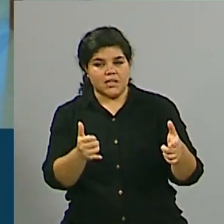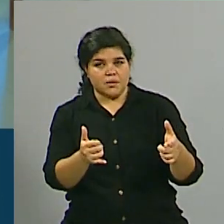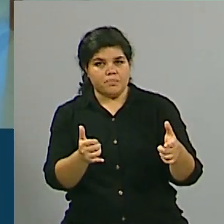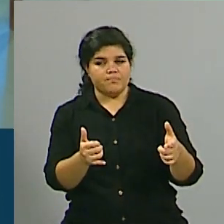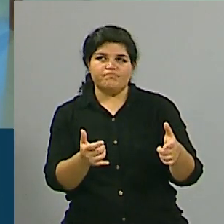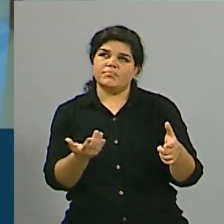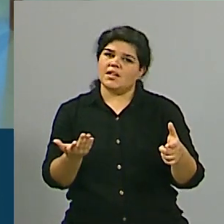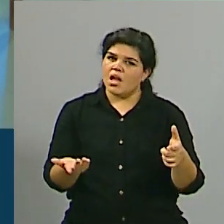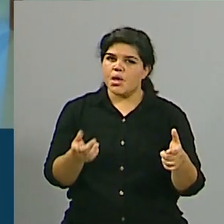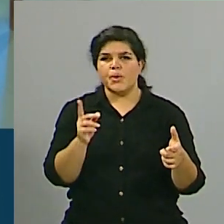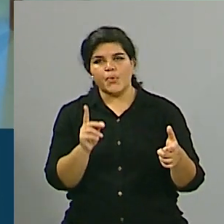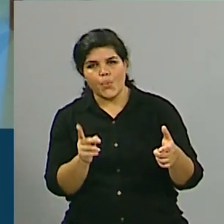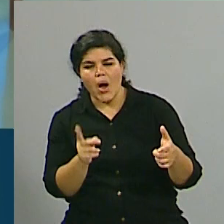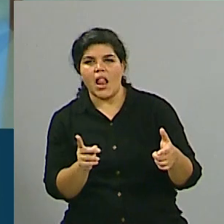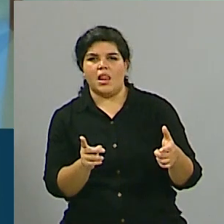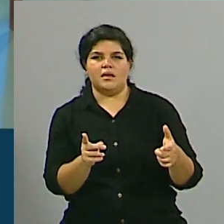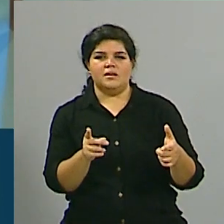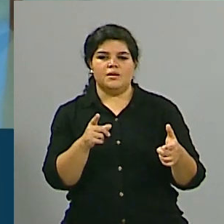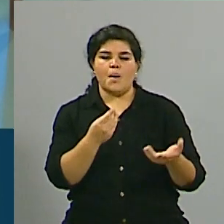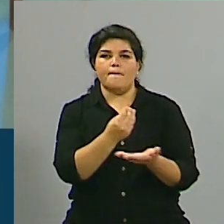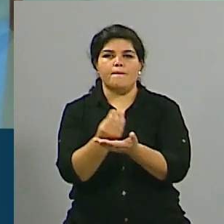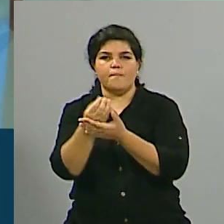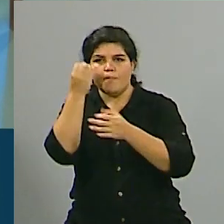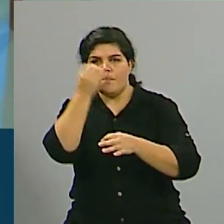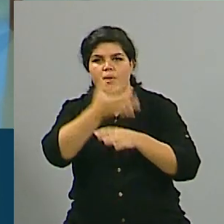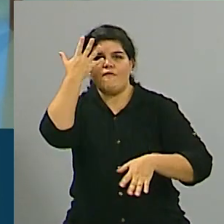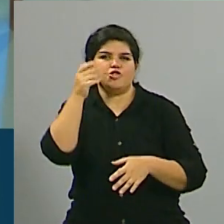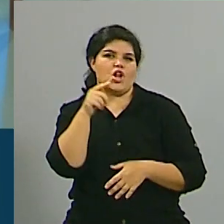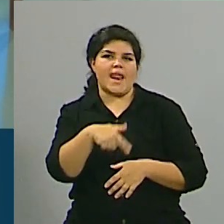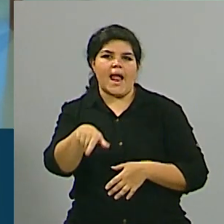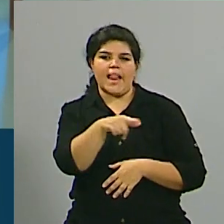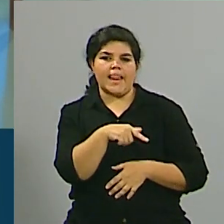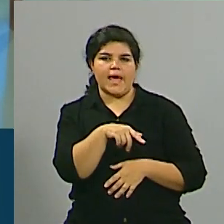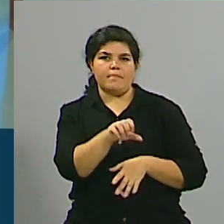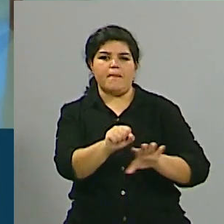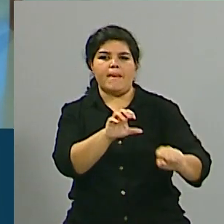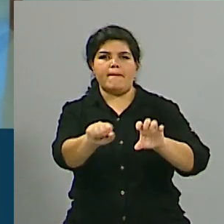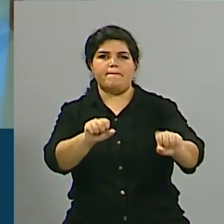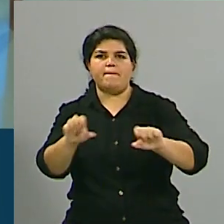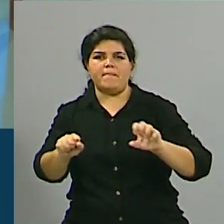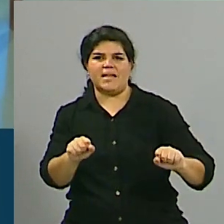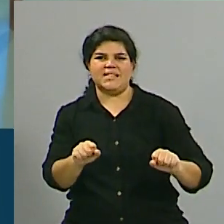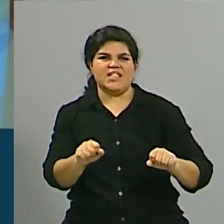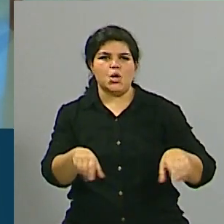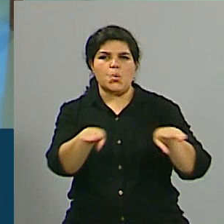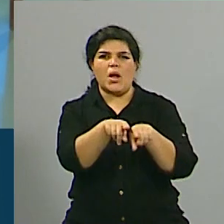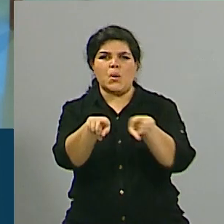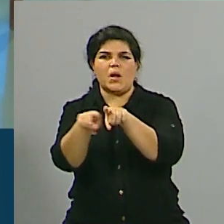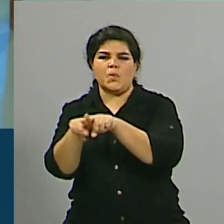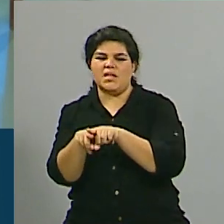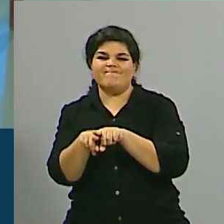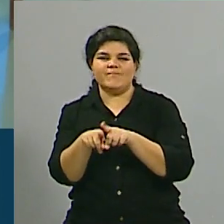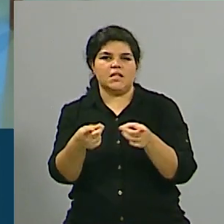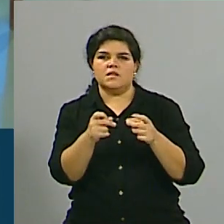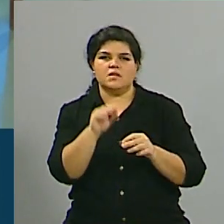en criollo, se andan chocando los mismos profesionales y tienen que emigrar del departamento para conseguir una fuente laboral. Entonces,